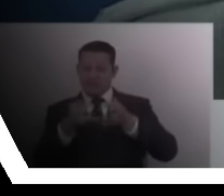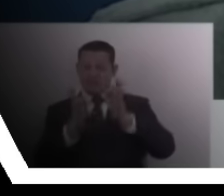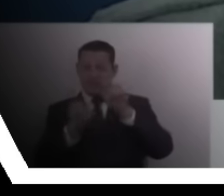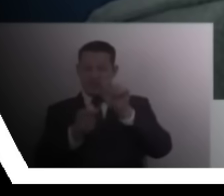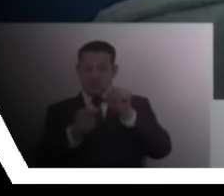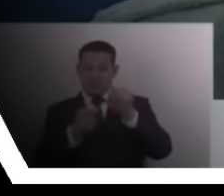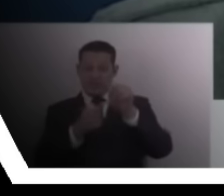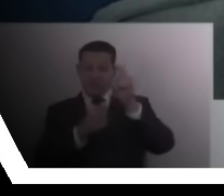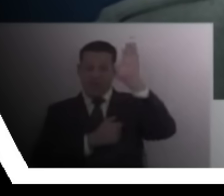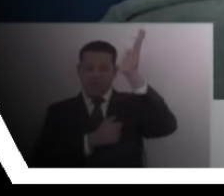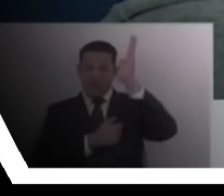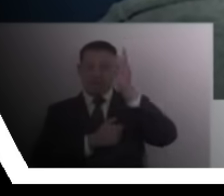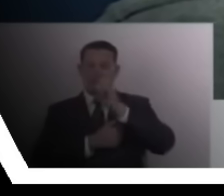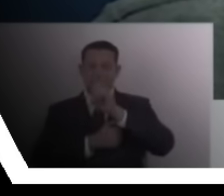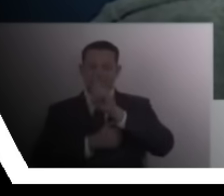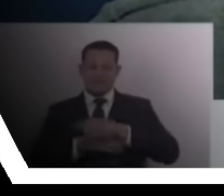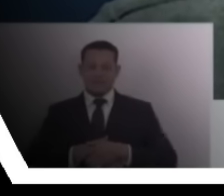ese tipo de discursos